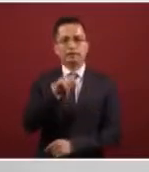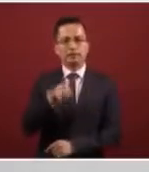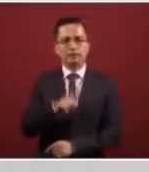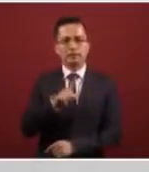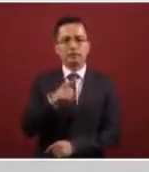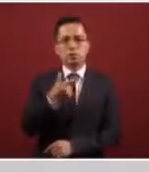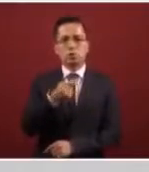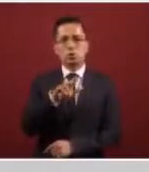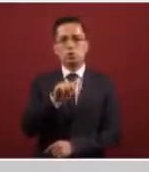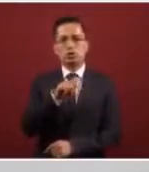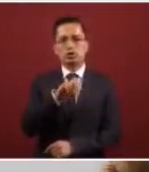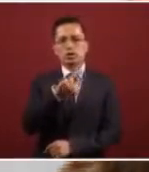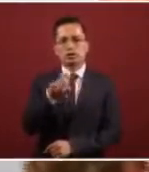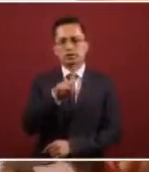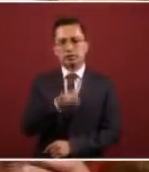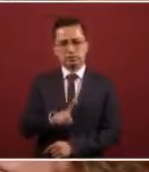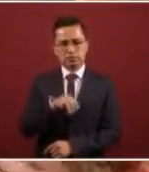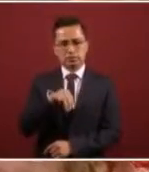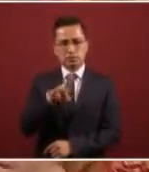Müller.